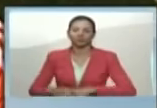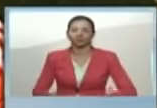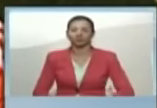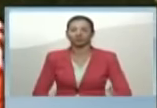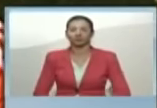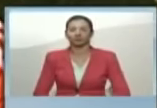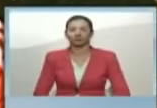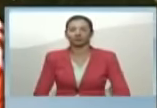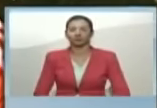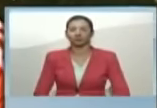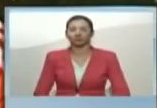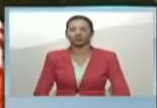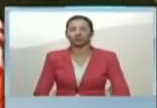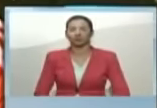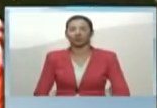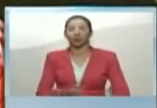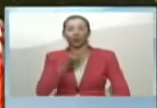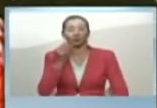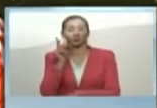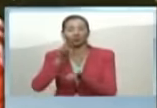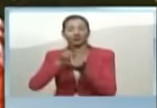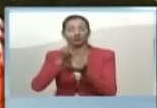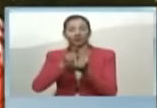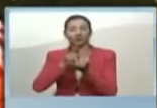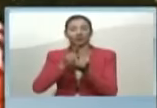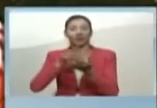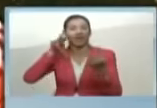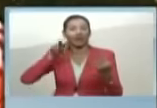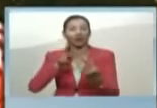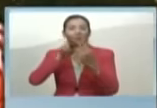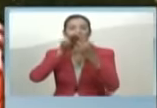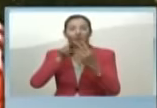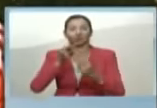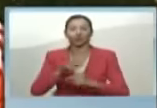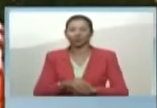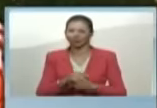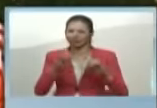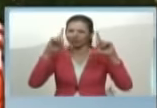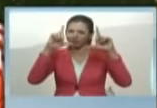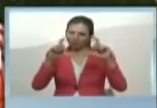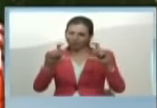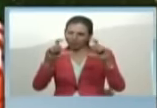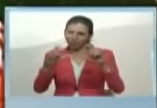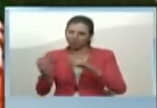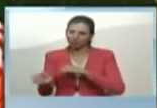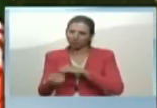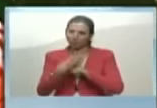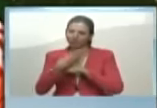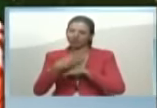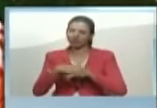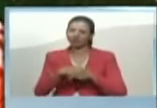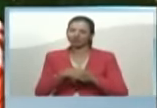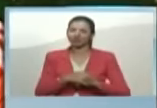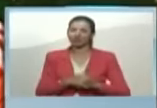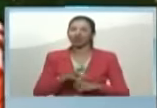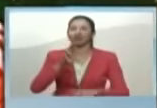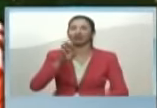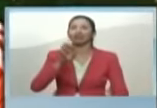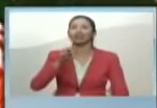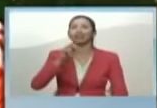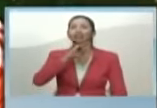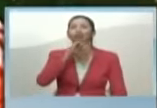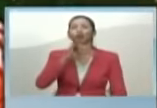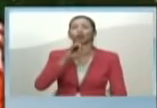Nicolás Maduro, juventud presente en el encuentro, mira, y saca una foto. Esto eran ustedes en la reunión de la juventud. Renzo González, ¿dónde está